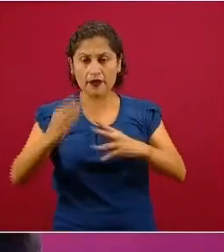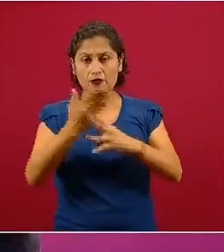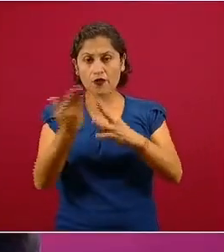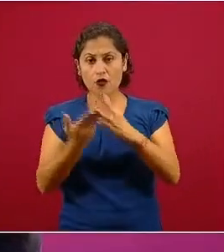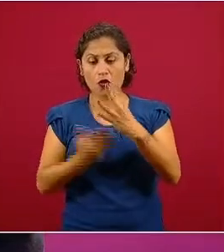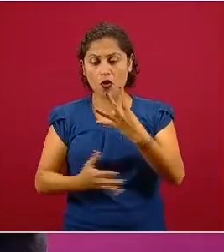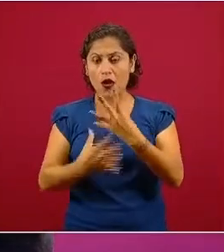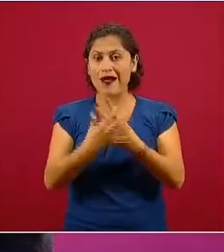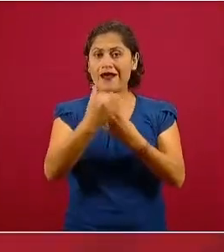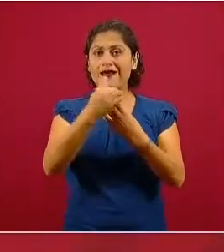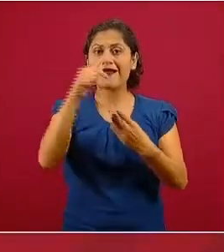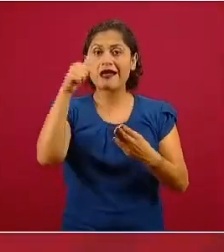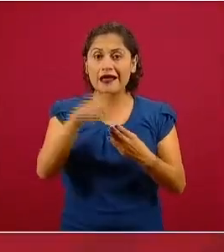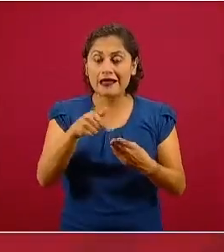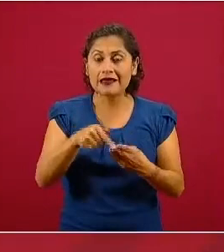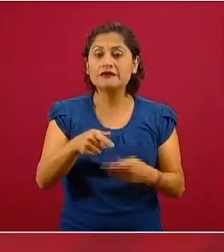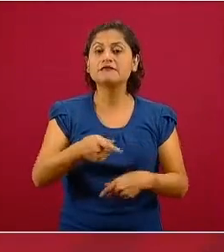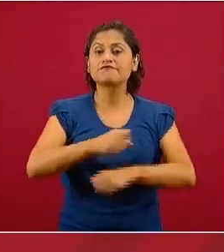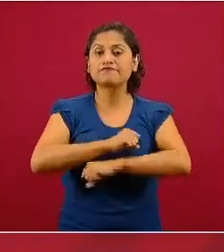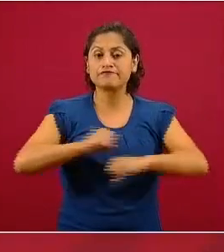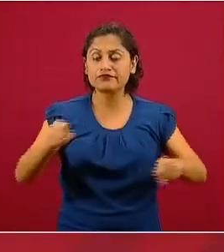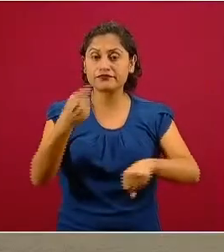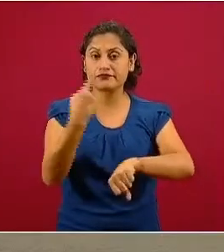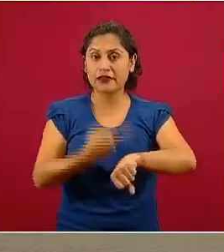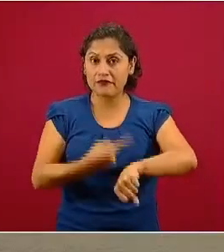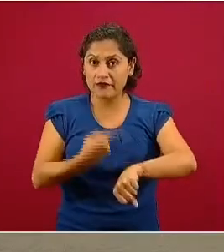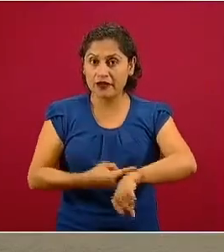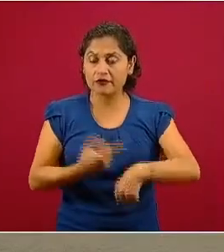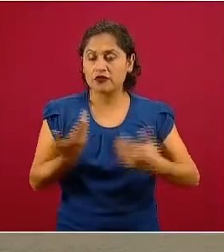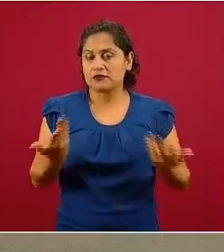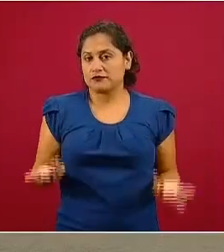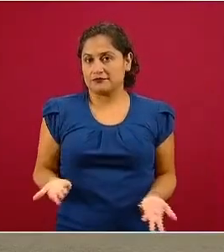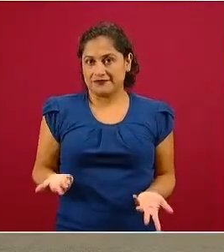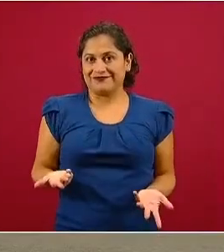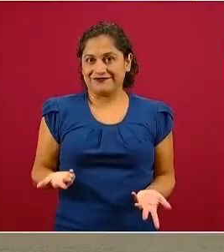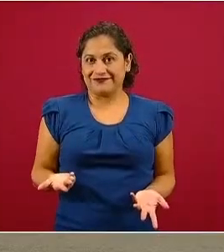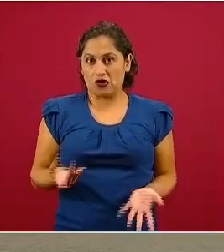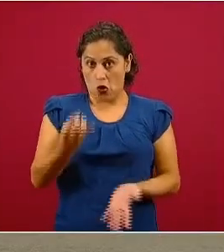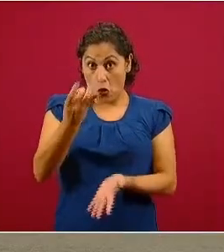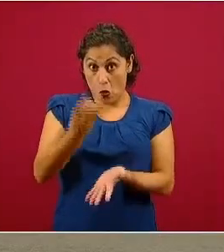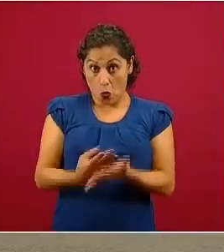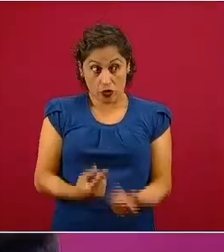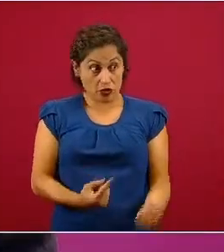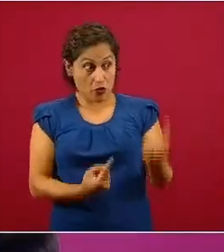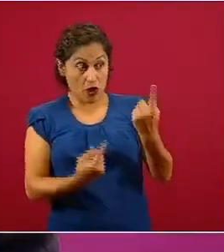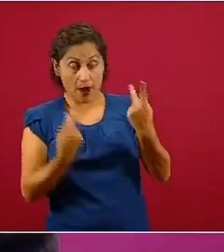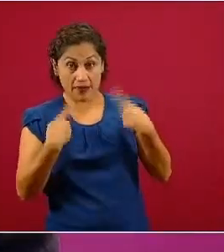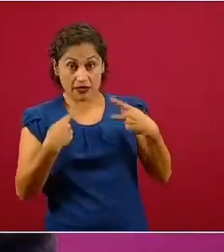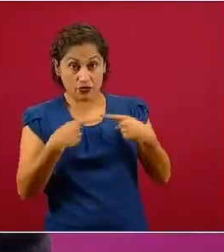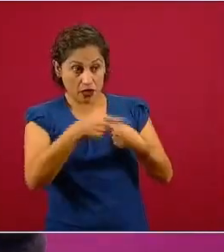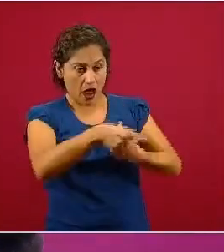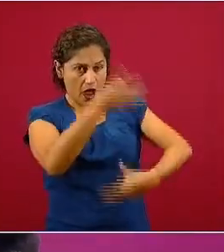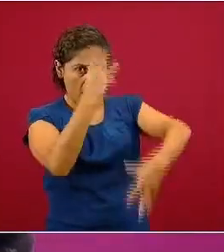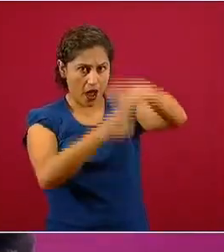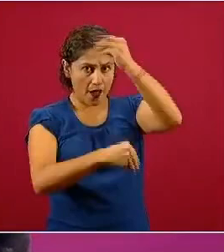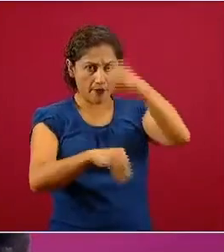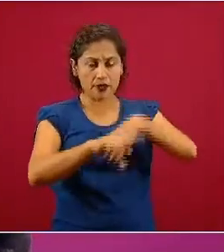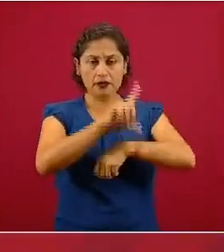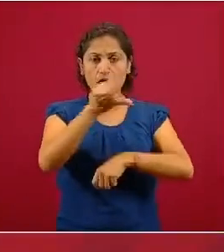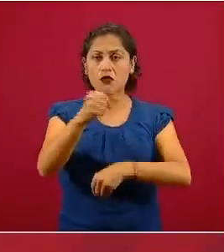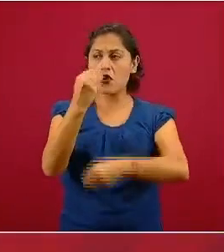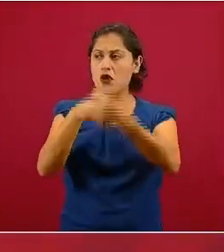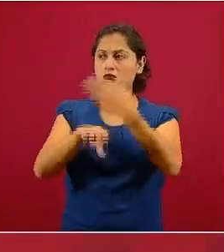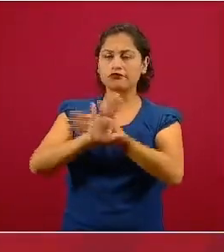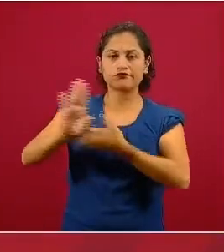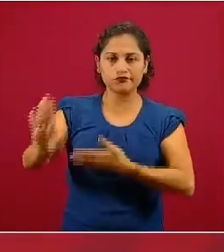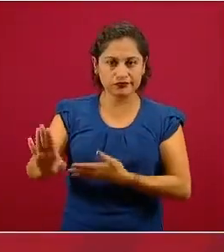población mexicana tiene sobrepeso u obesidad. Entonces, no es solo un asunto del individuo, es lo que llamamos estructural, es un